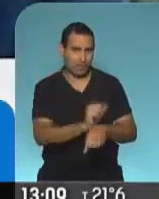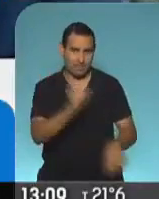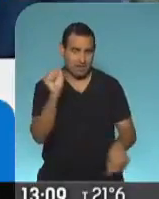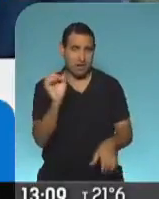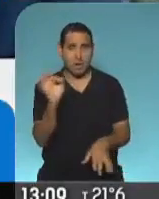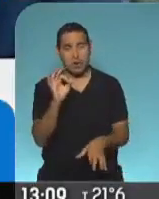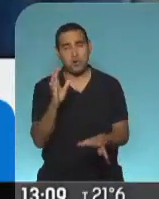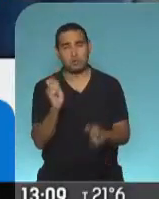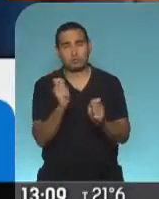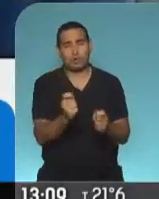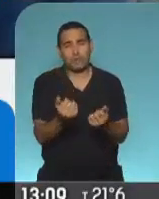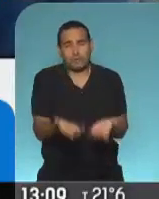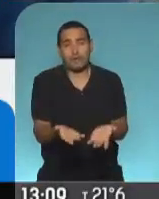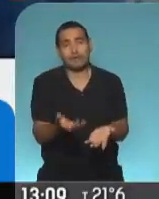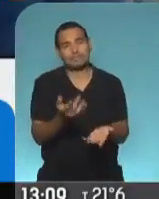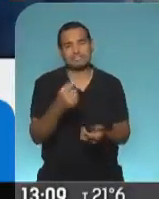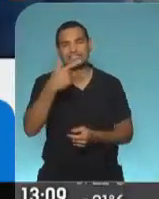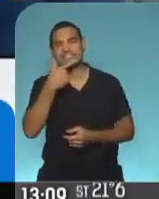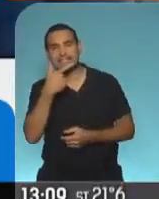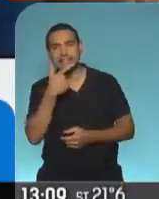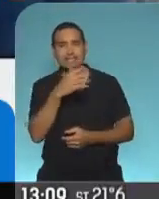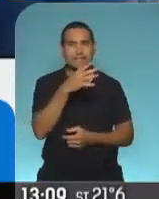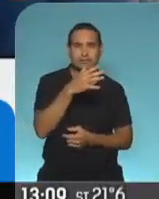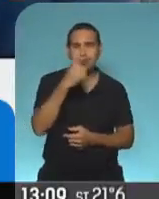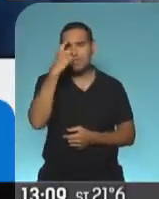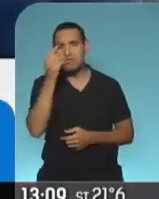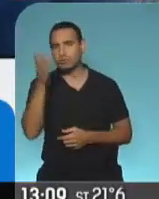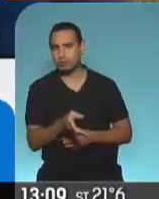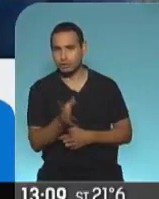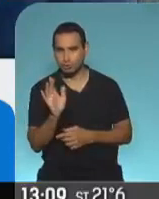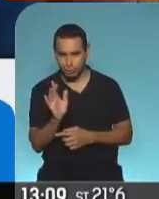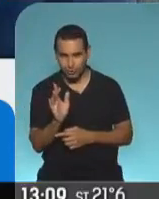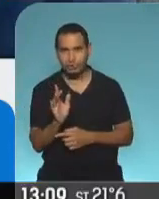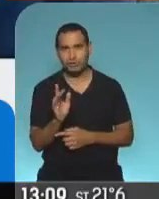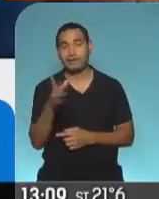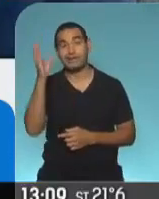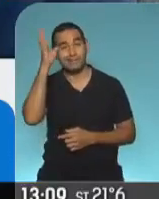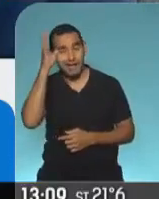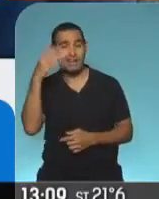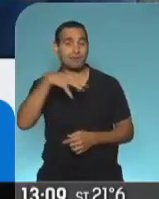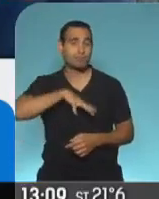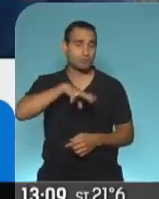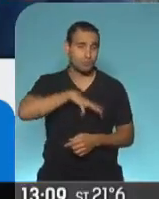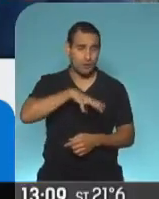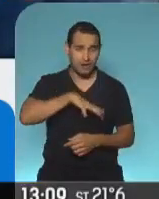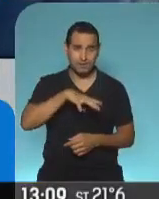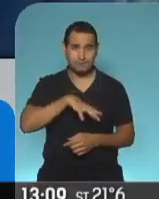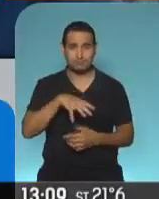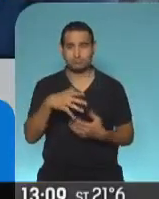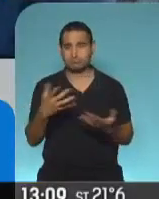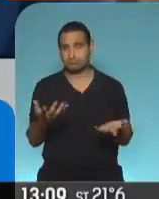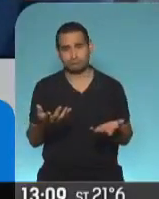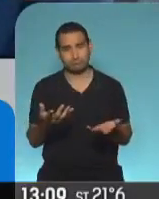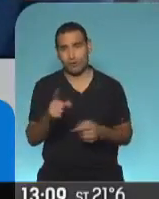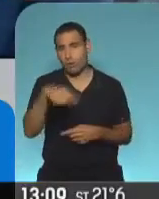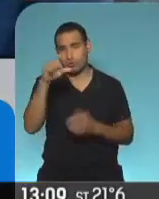han concedido beneficios alrededor del 17, 14, 10%, como en Italia, en Portugal